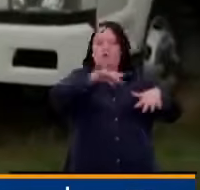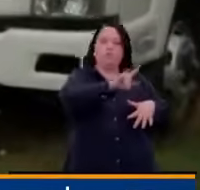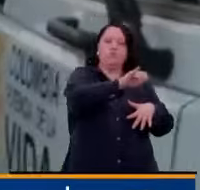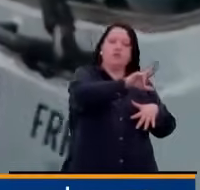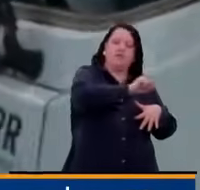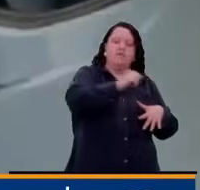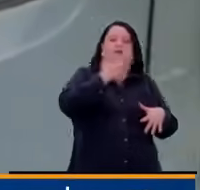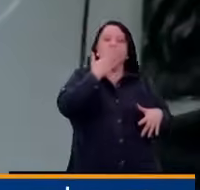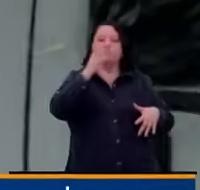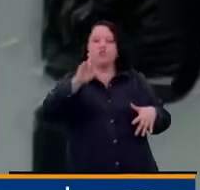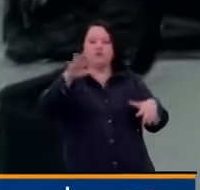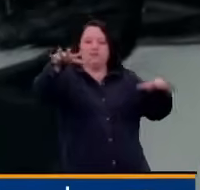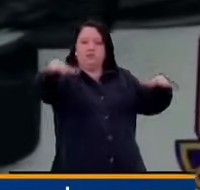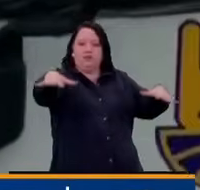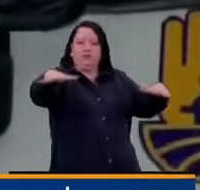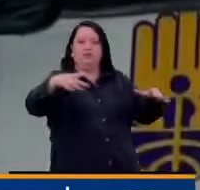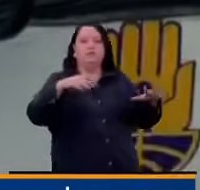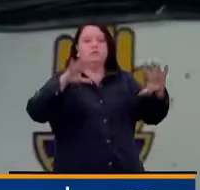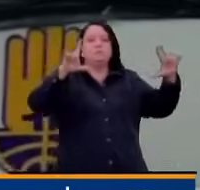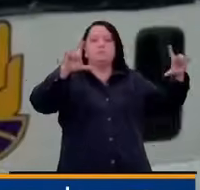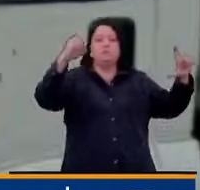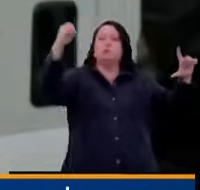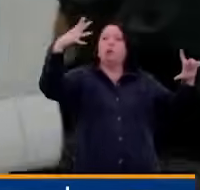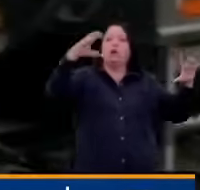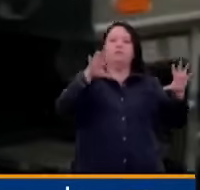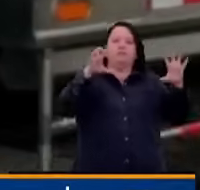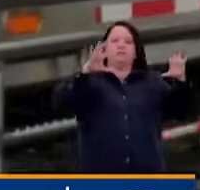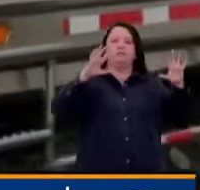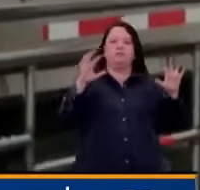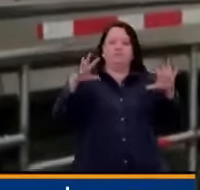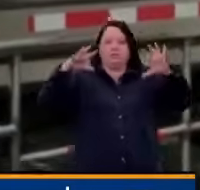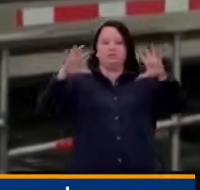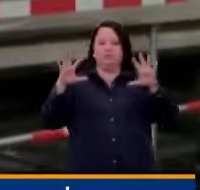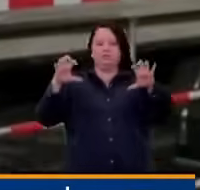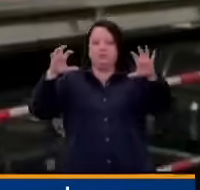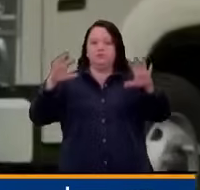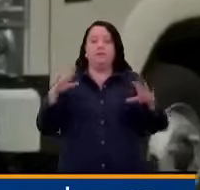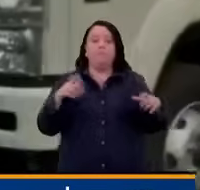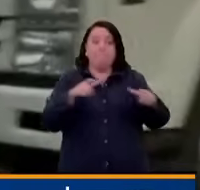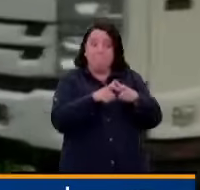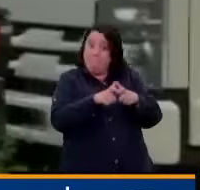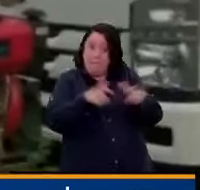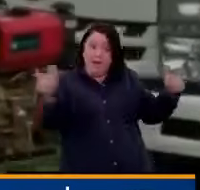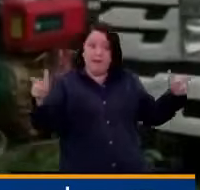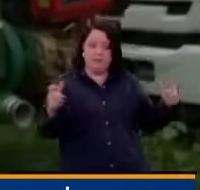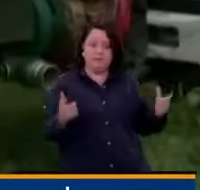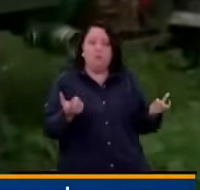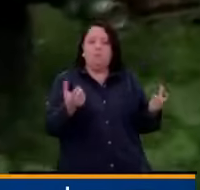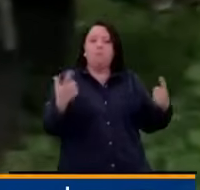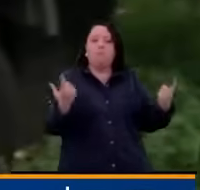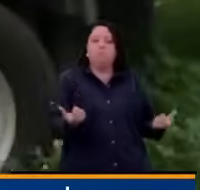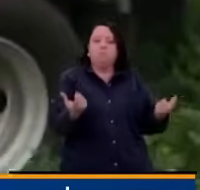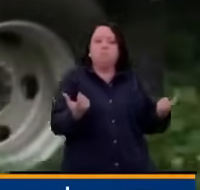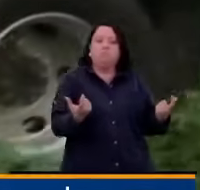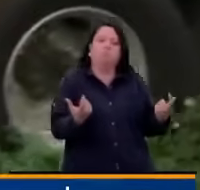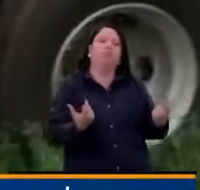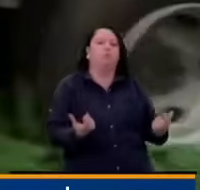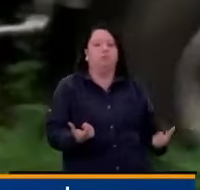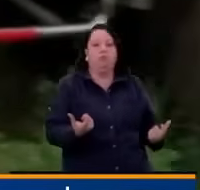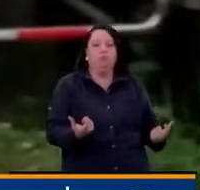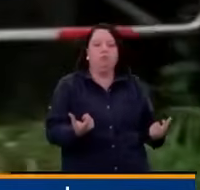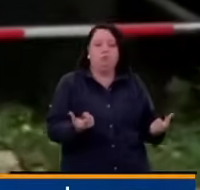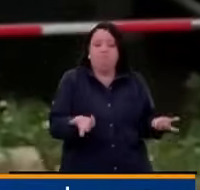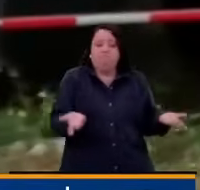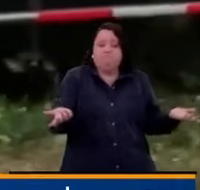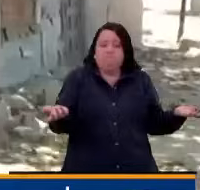Riohacha. Sus vidrios se han estallado por las altas temperaturas y la mayoría de los vehículos están en rines por el deterioro de sus llantas.